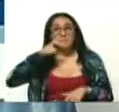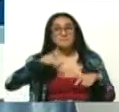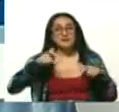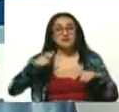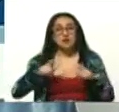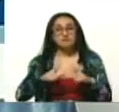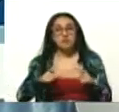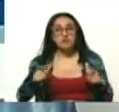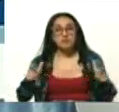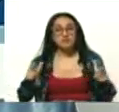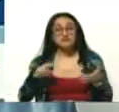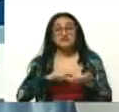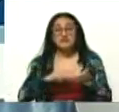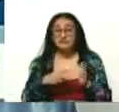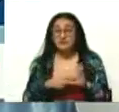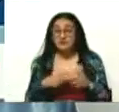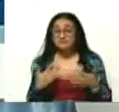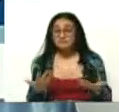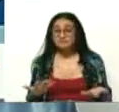Y eso implica que hay una,